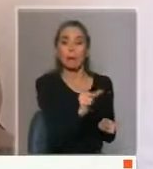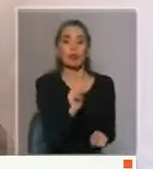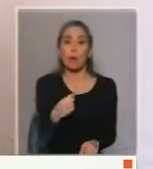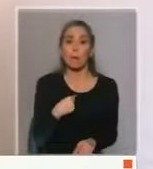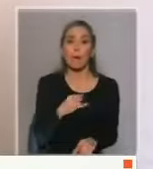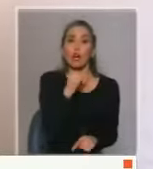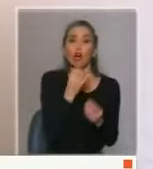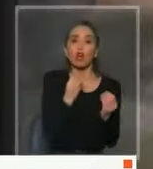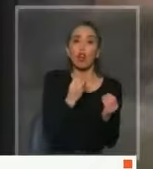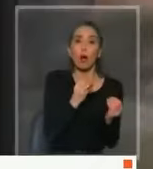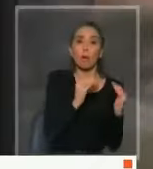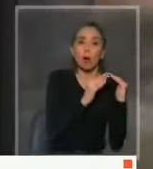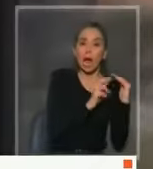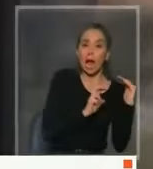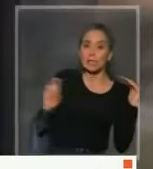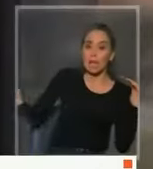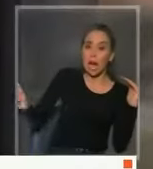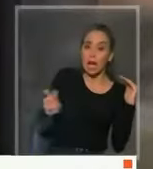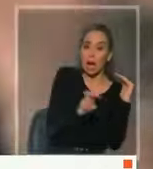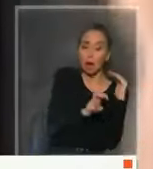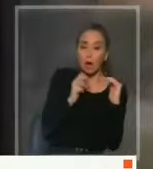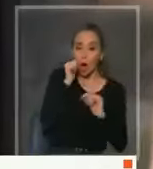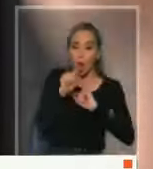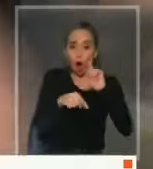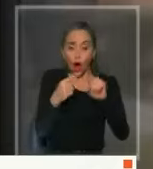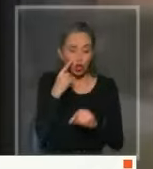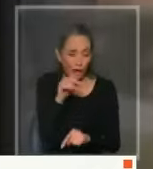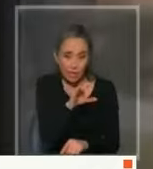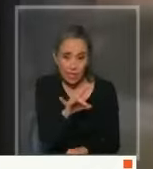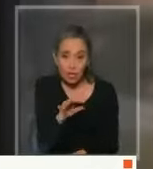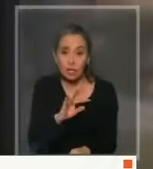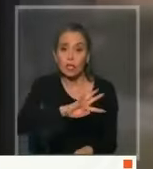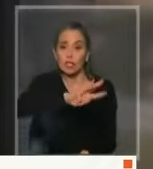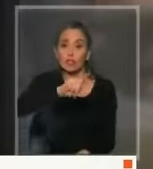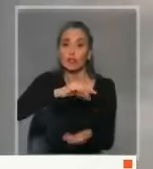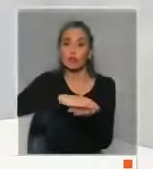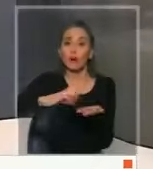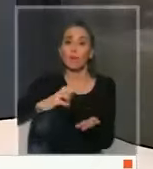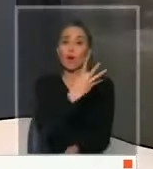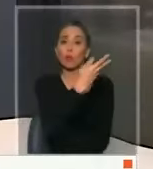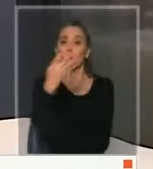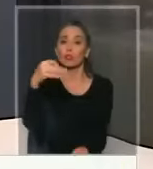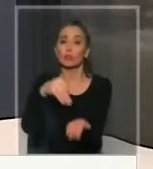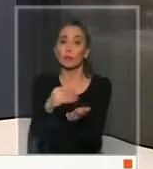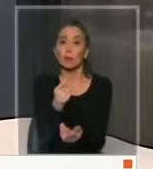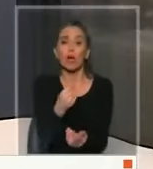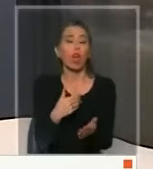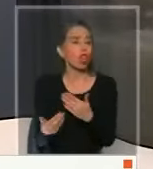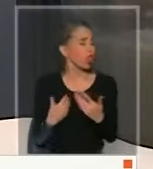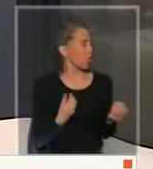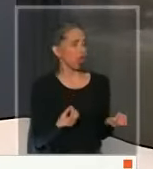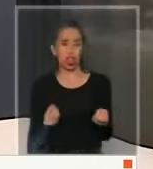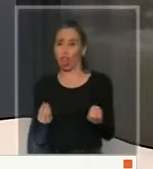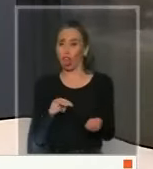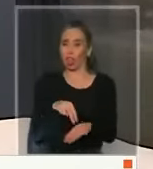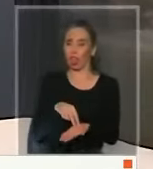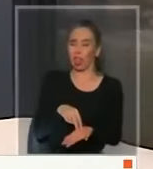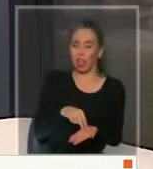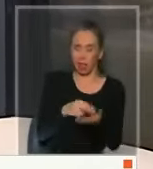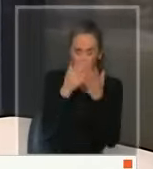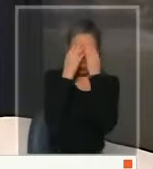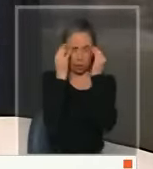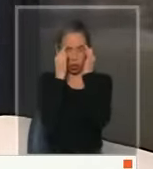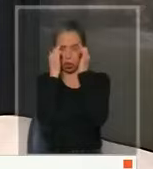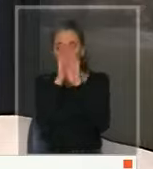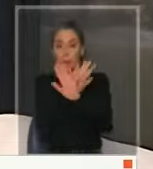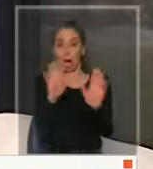a su casa a pie. Al otro día confirmó que le habían robado 400.000 pesos. ¿Y dónde estoy? No me acuerdo de nada más